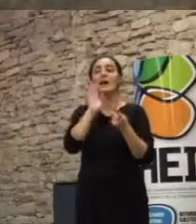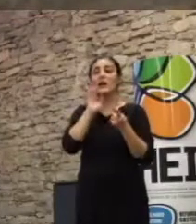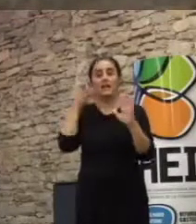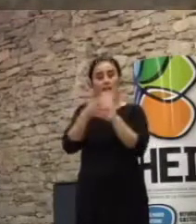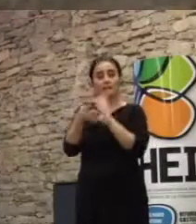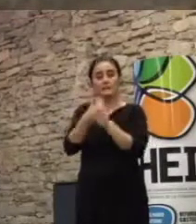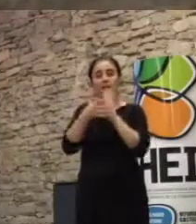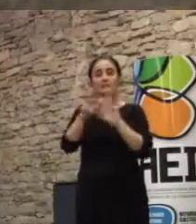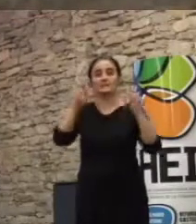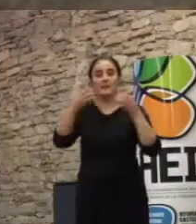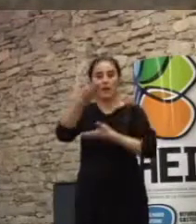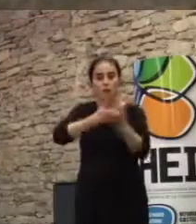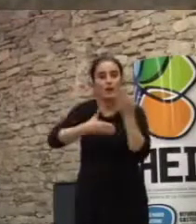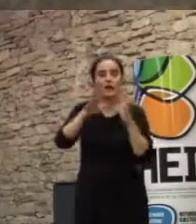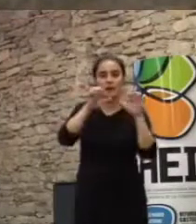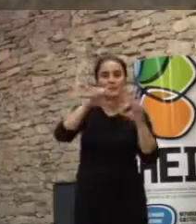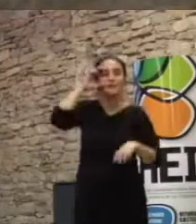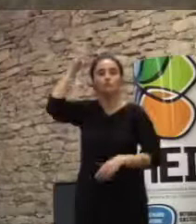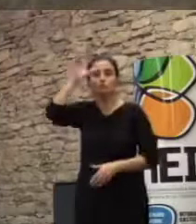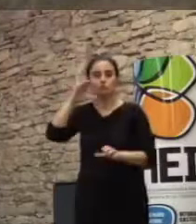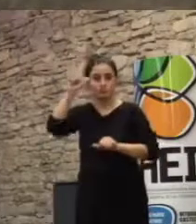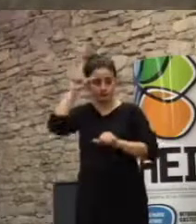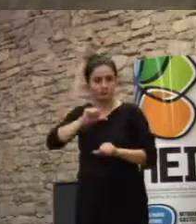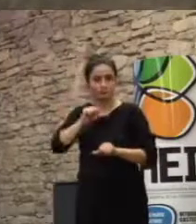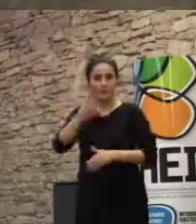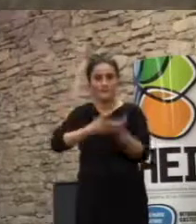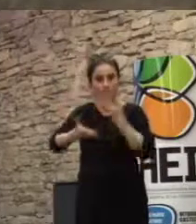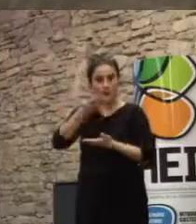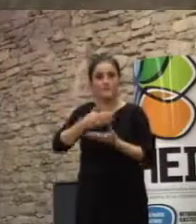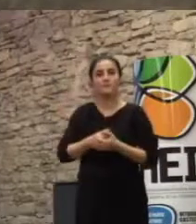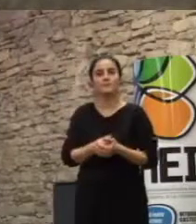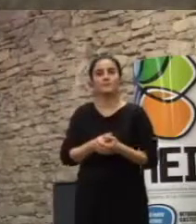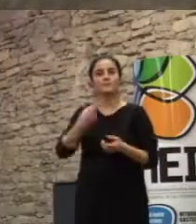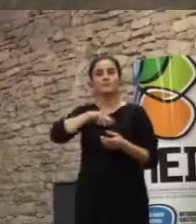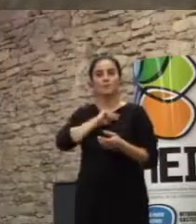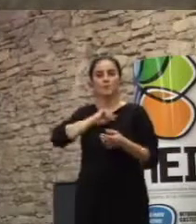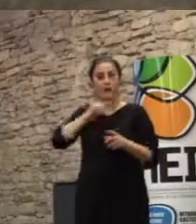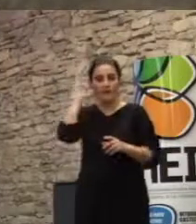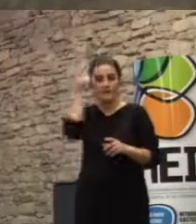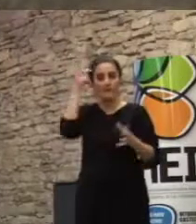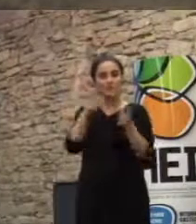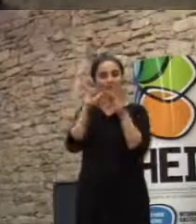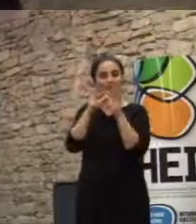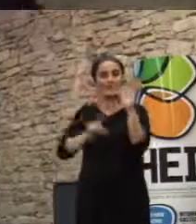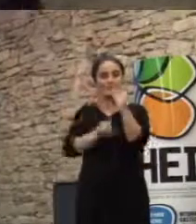de aprender a colaborar a escuchar y desarrollar nuestras habilidades sociales